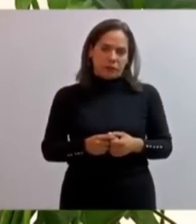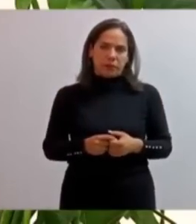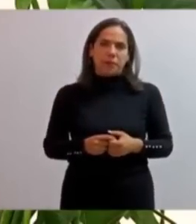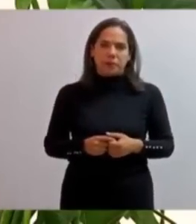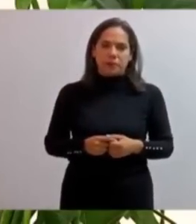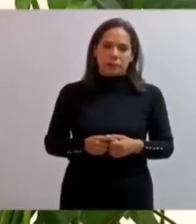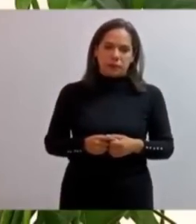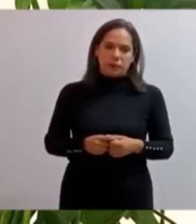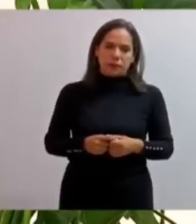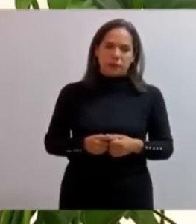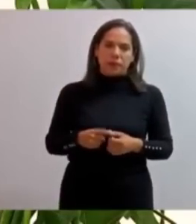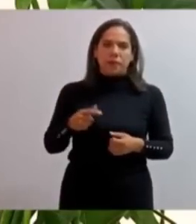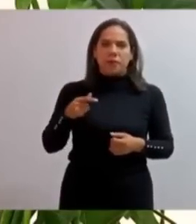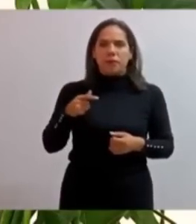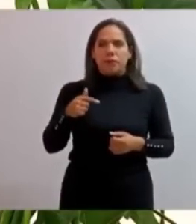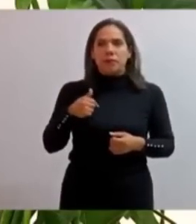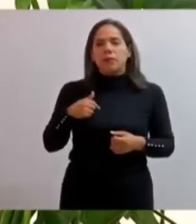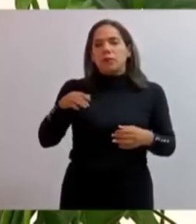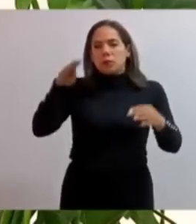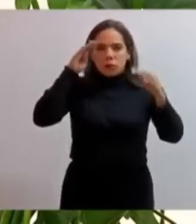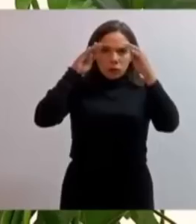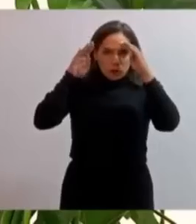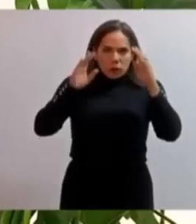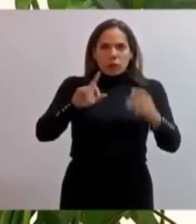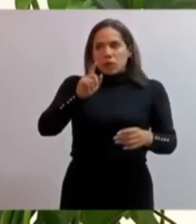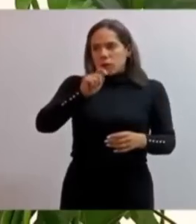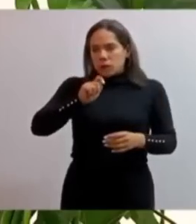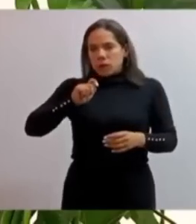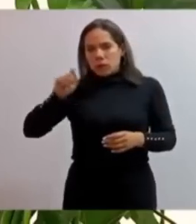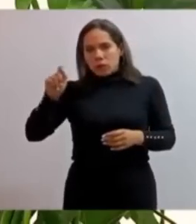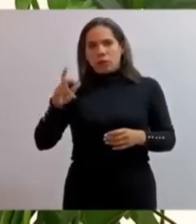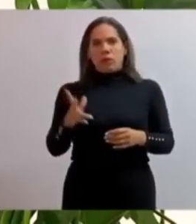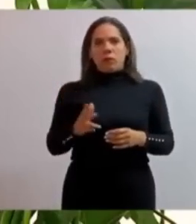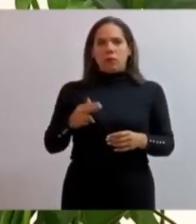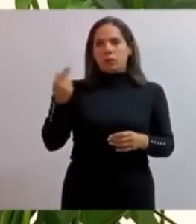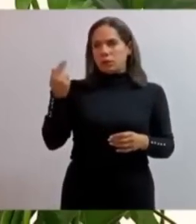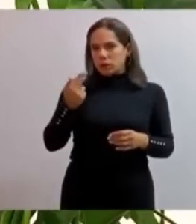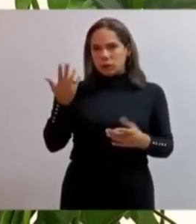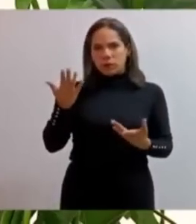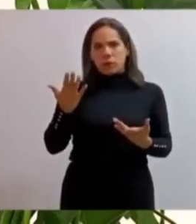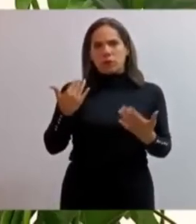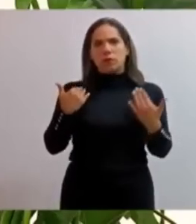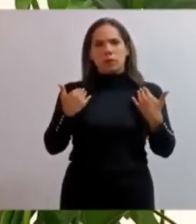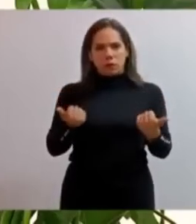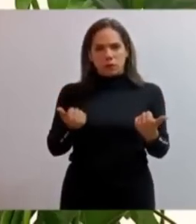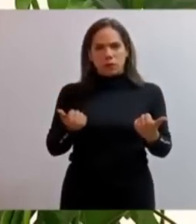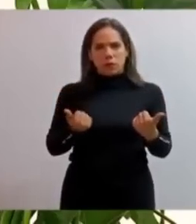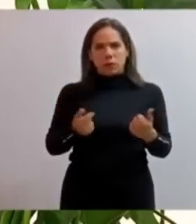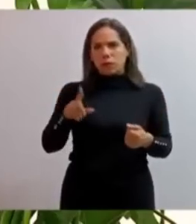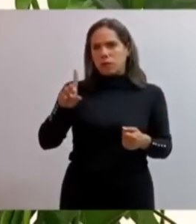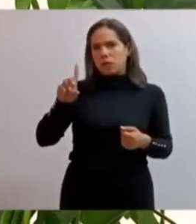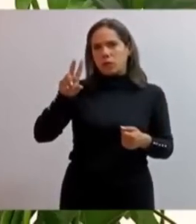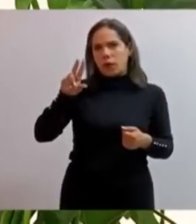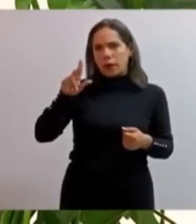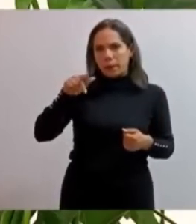vida. Lo que yo pienso es que a los profesionistas no nos pueden inducir, ahora te